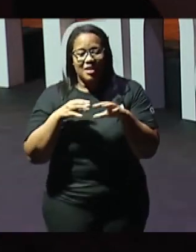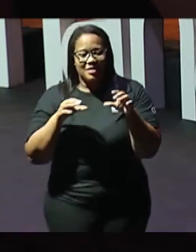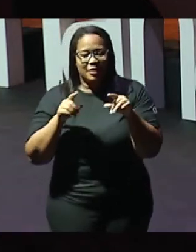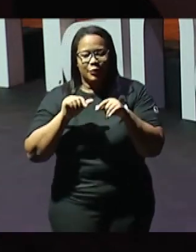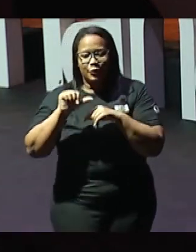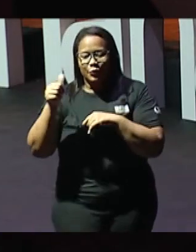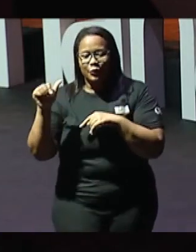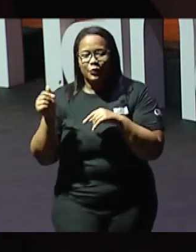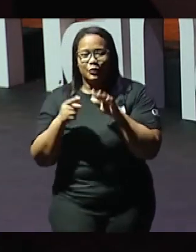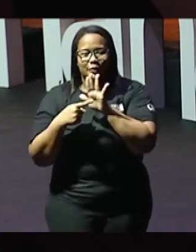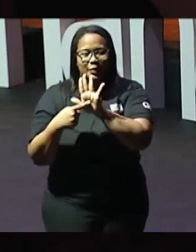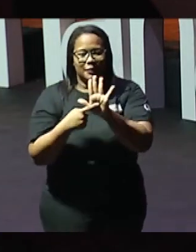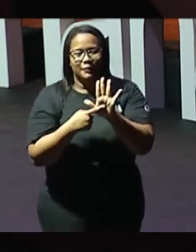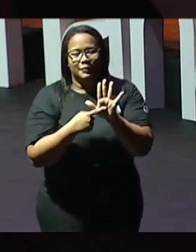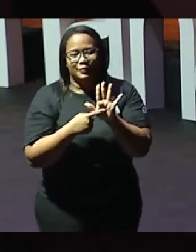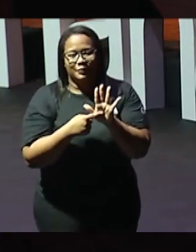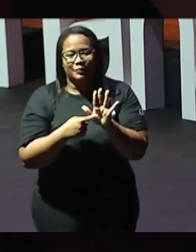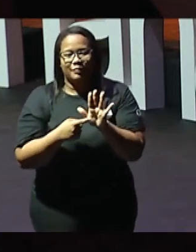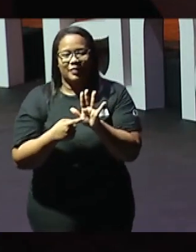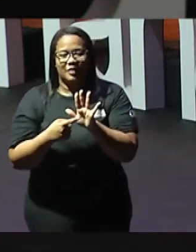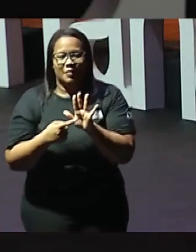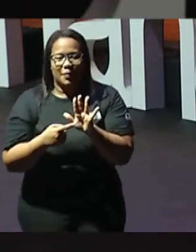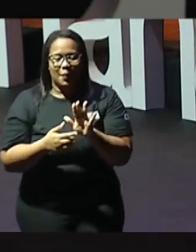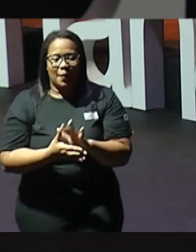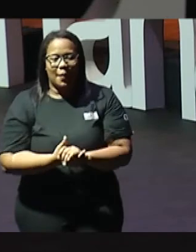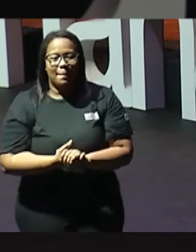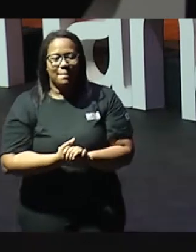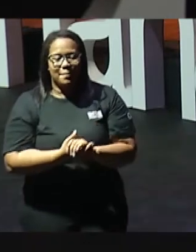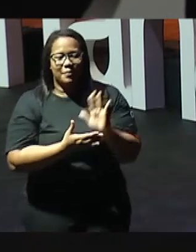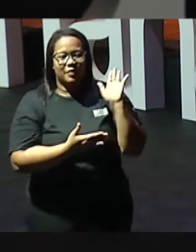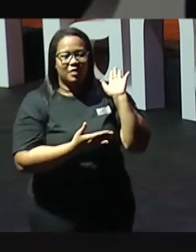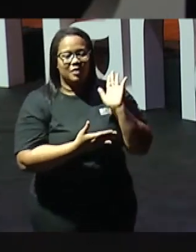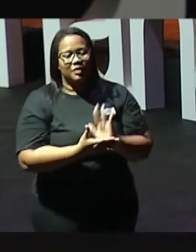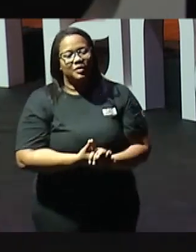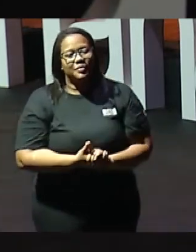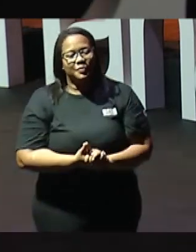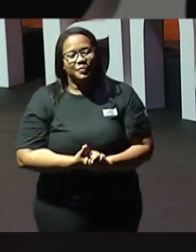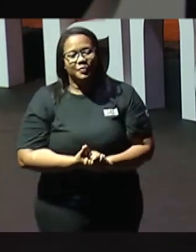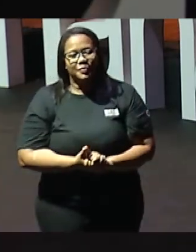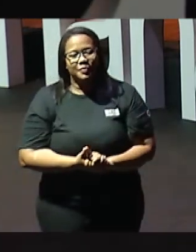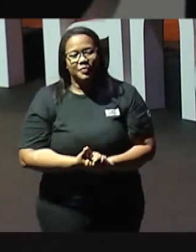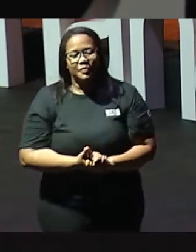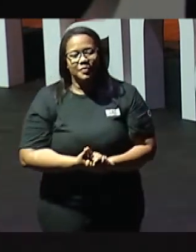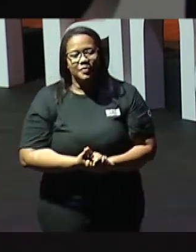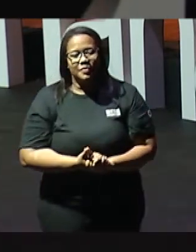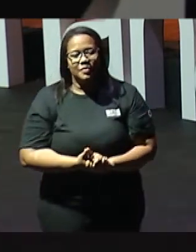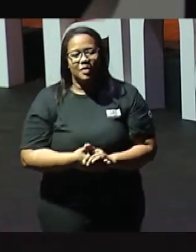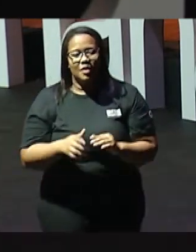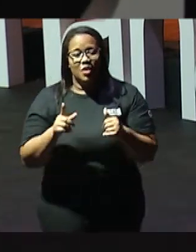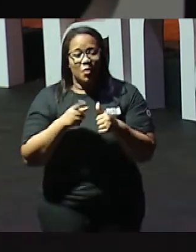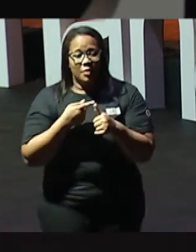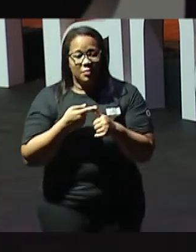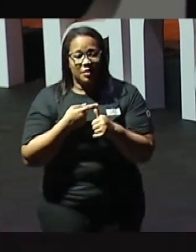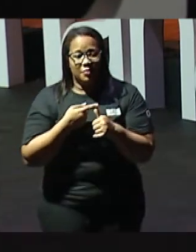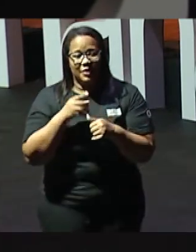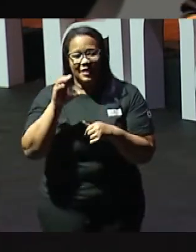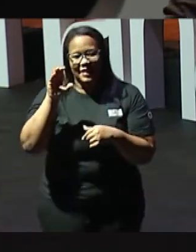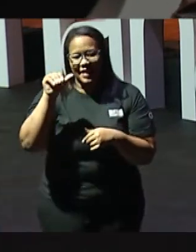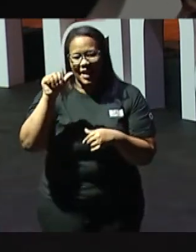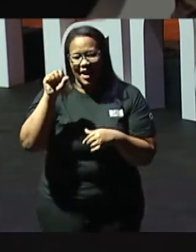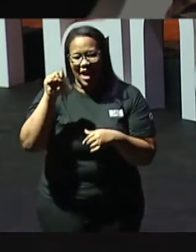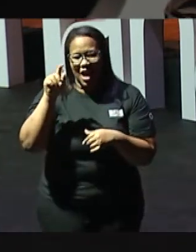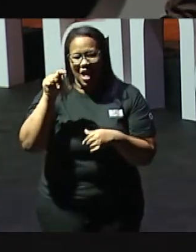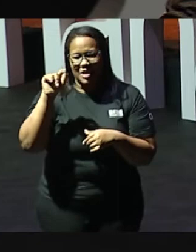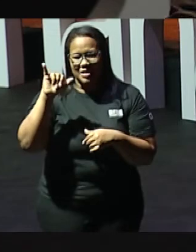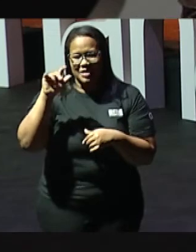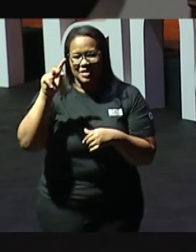arrancamos dominicanas got talent' arrancamos y lo primero fue el casting nadie hace de ella me dice a mí tuto yo no